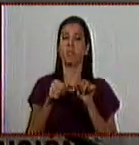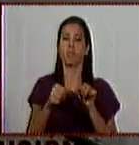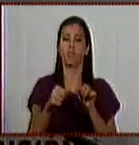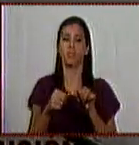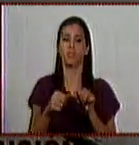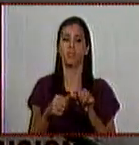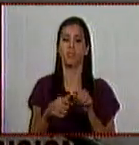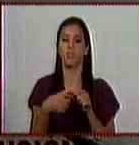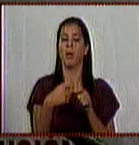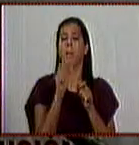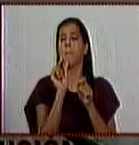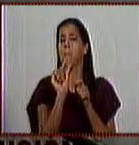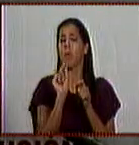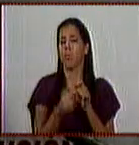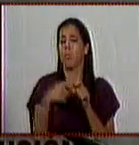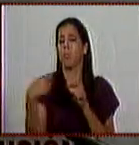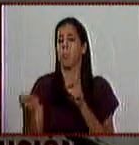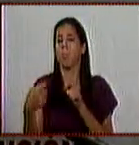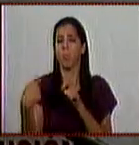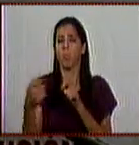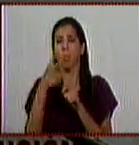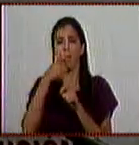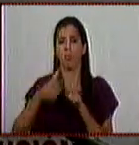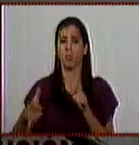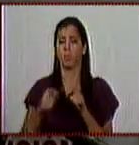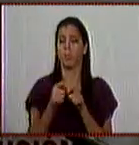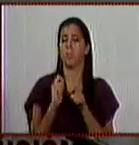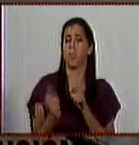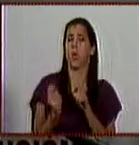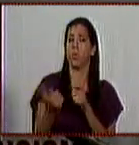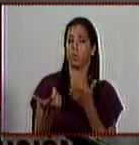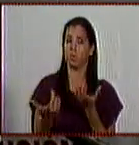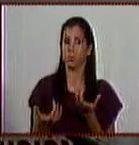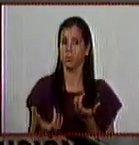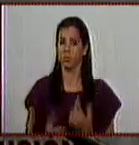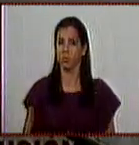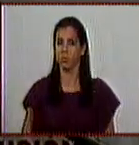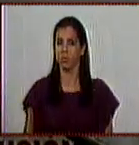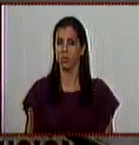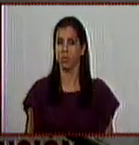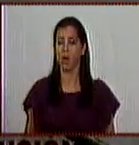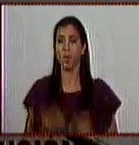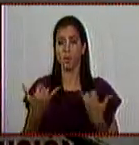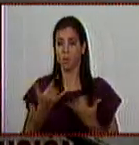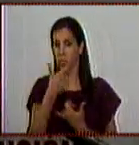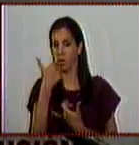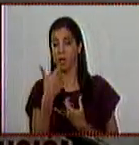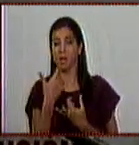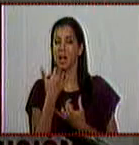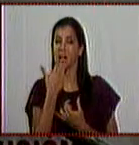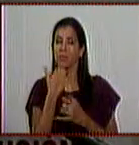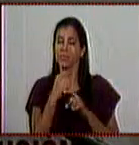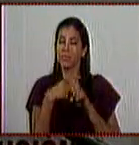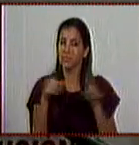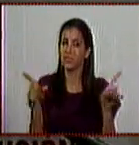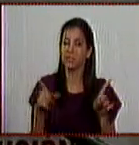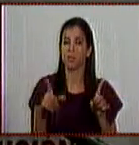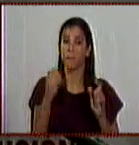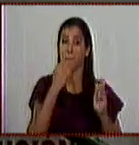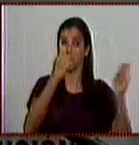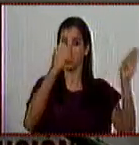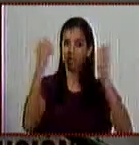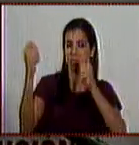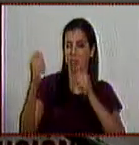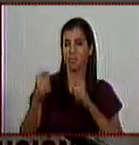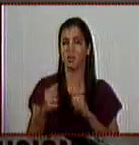Migajas al pueblo venezolano y tuvieron que restringirlas y crearon unas condiciones objetivas para la protesta